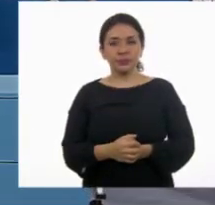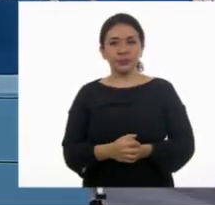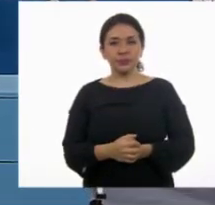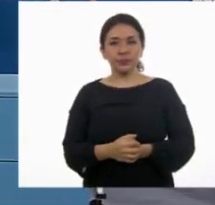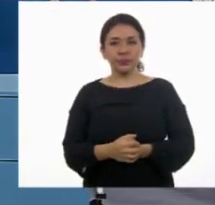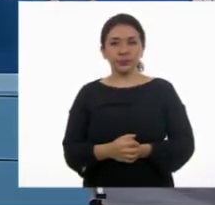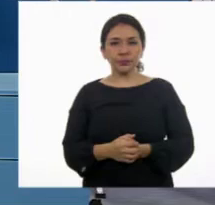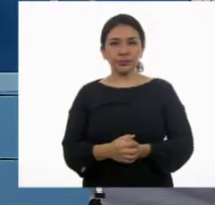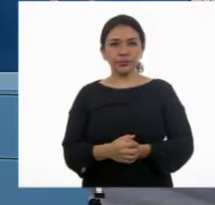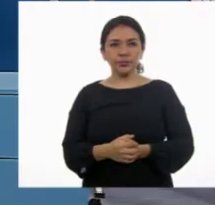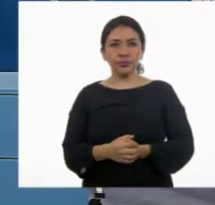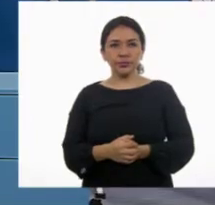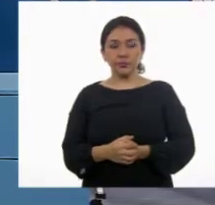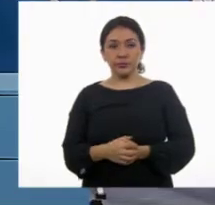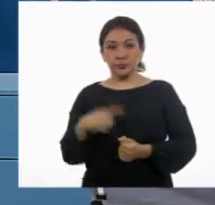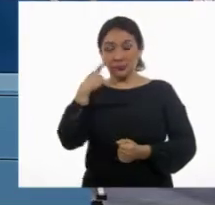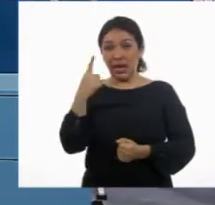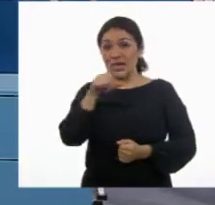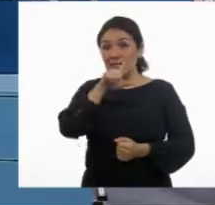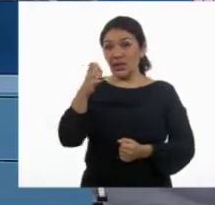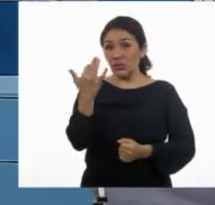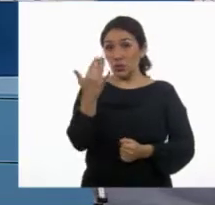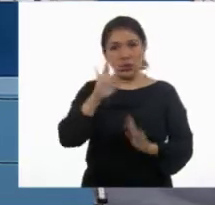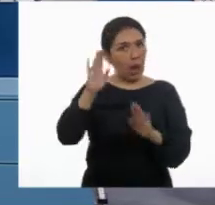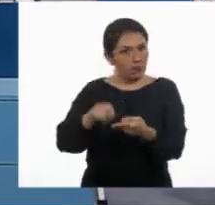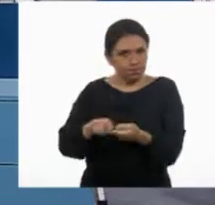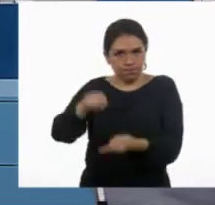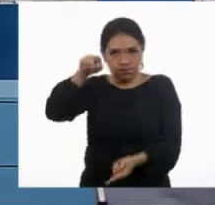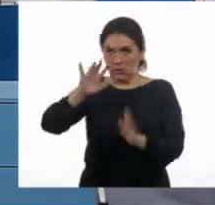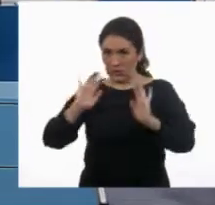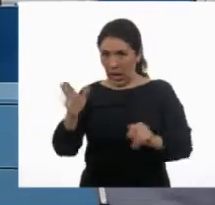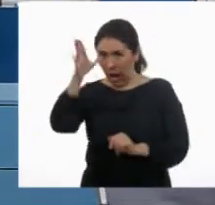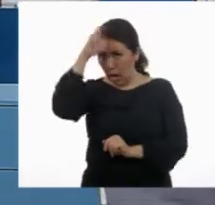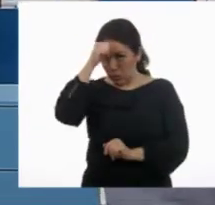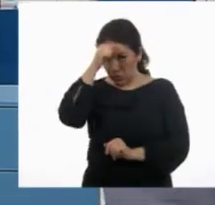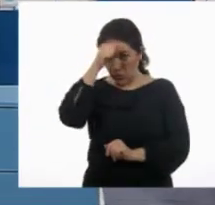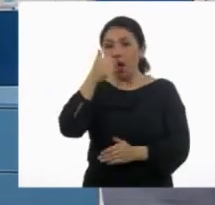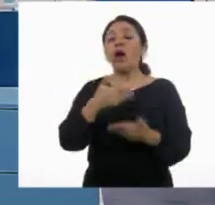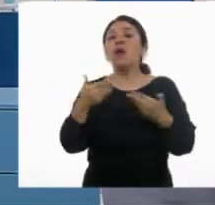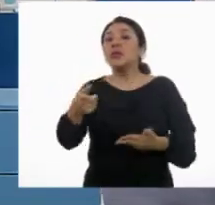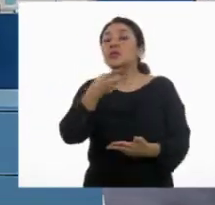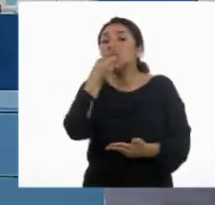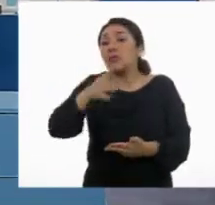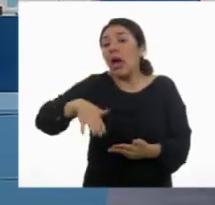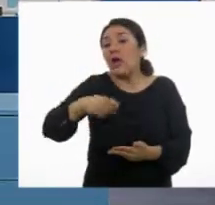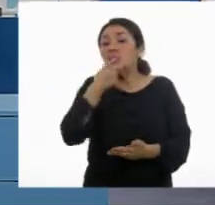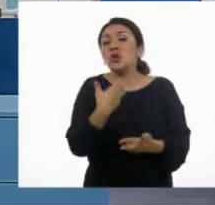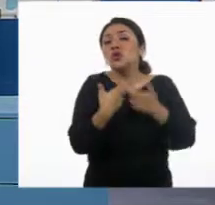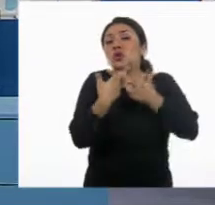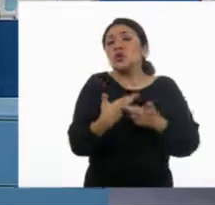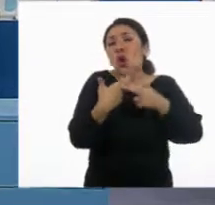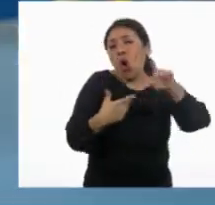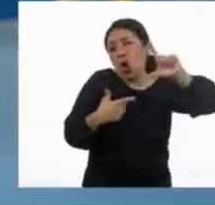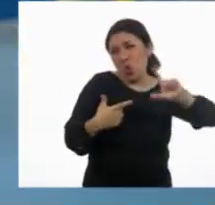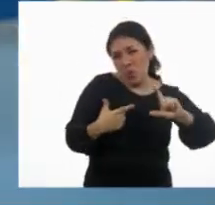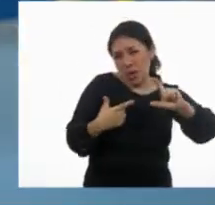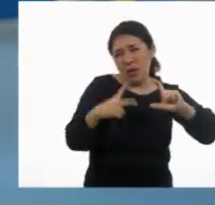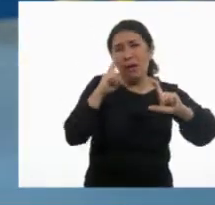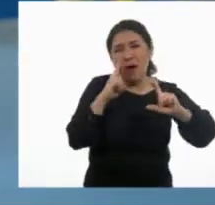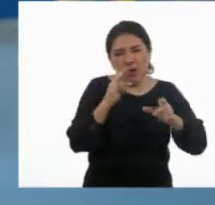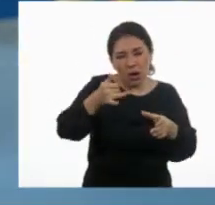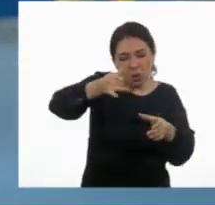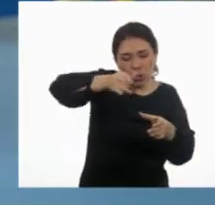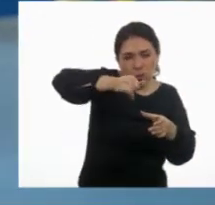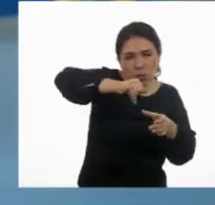Aquí ya tenemos la de 750. ¿De acuerdo, Tom? Perfecto. Ahora... Dijiste que nos va a sobrar un poquito, ¿verdad? Sí. Vamos a